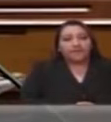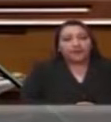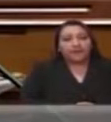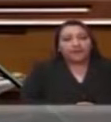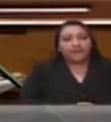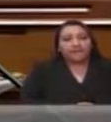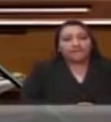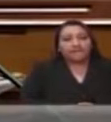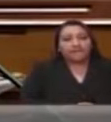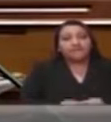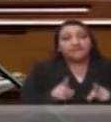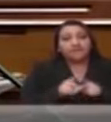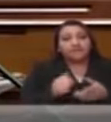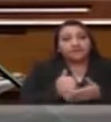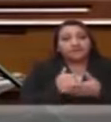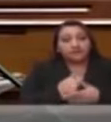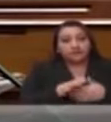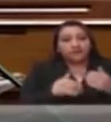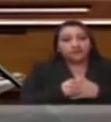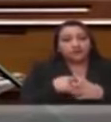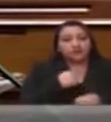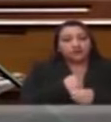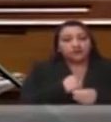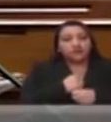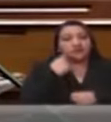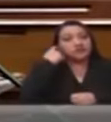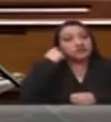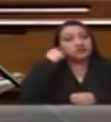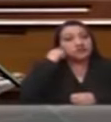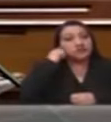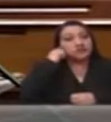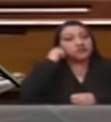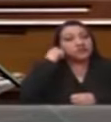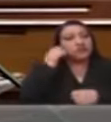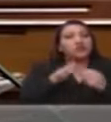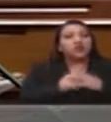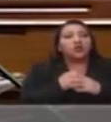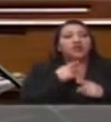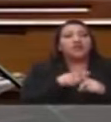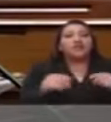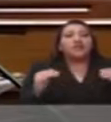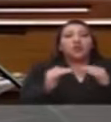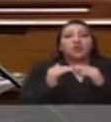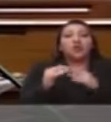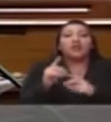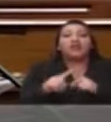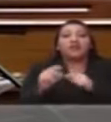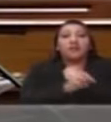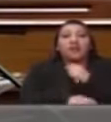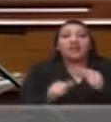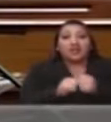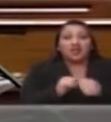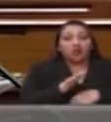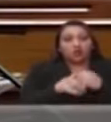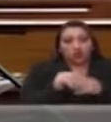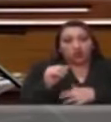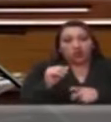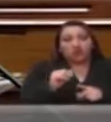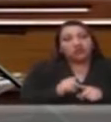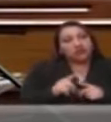Asimismo, enriqueceremos nuestra capacidad de acción en el ámbito multilateral y en el